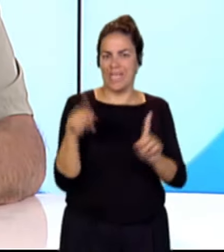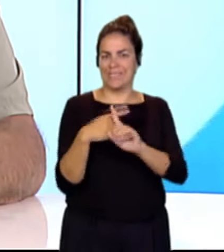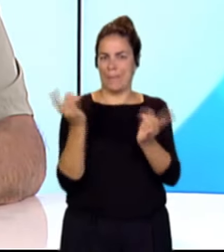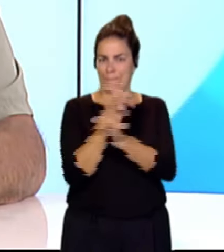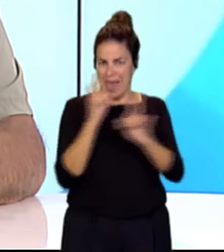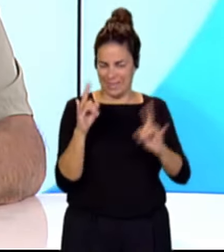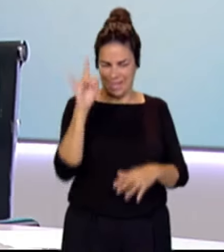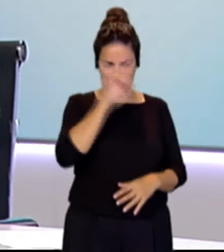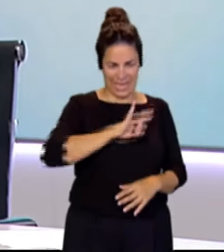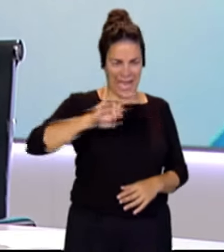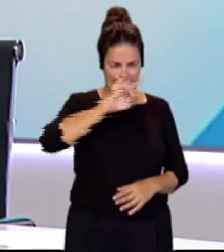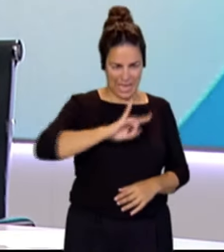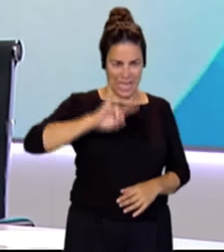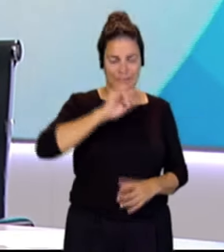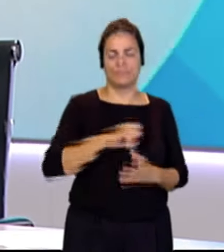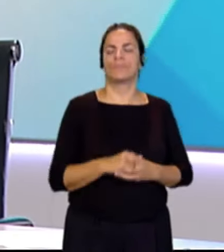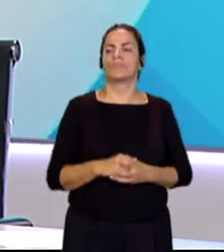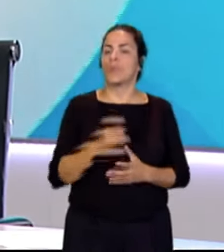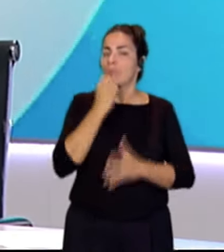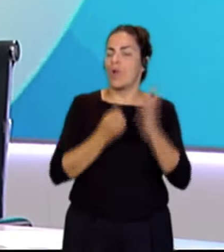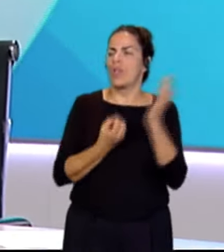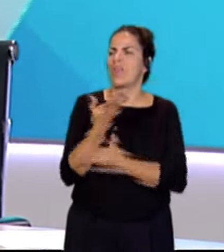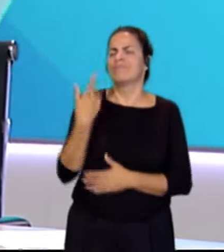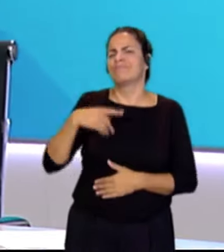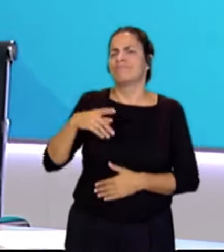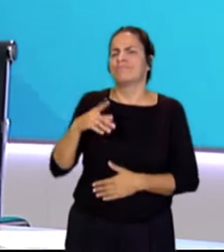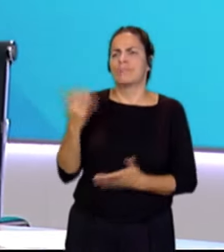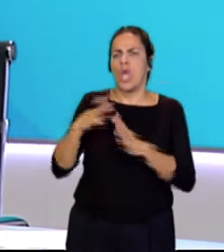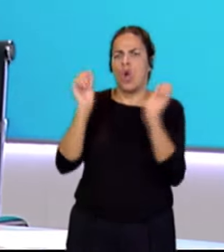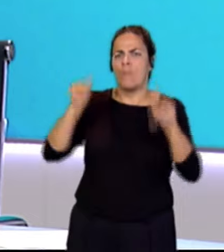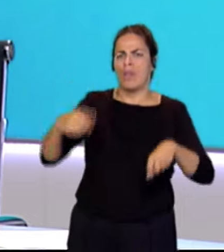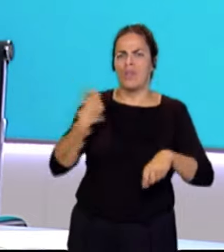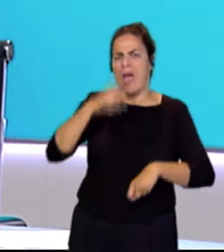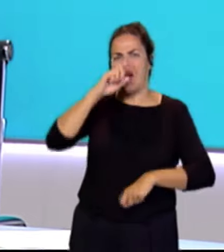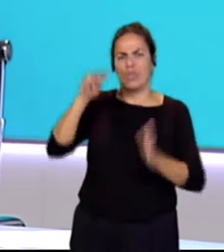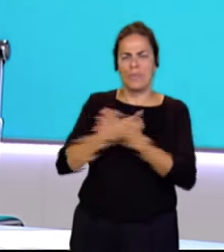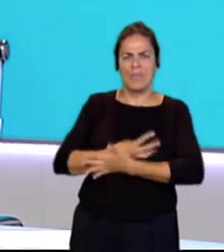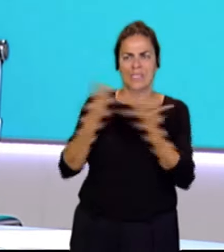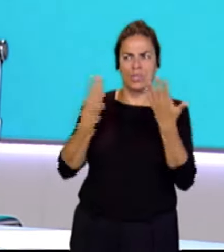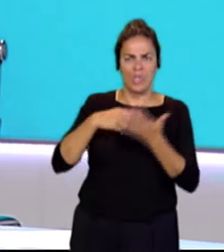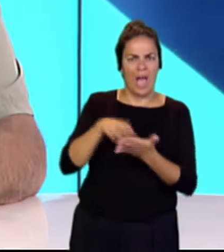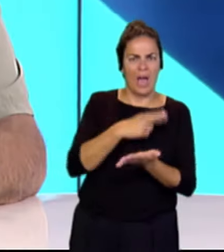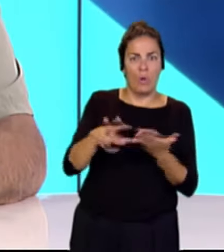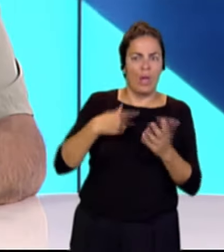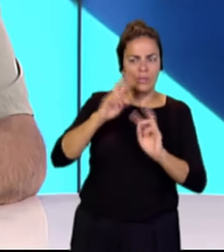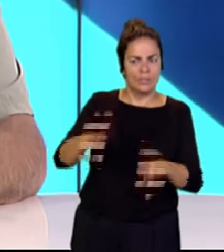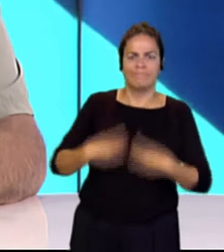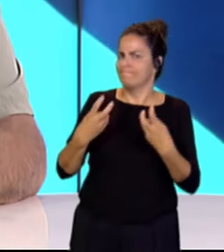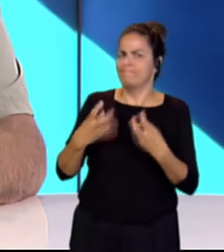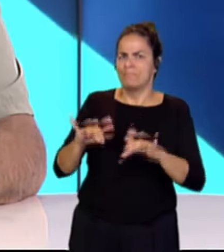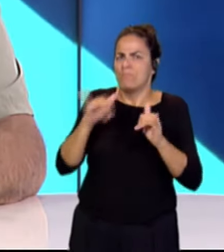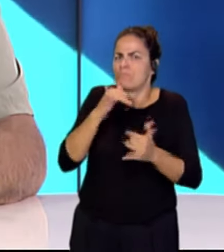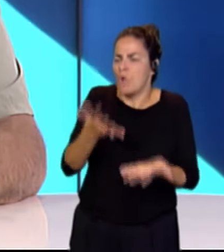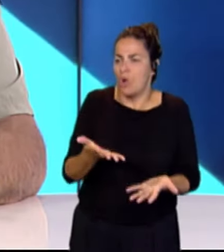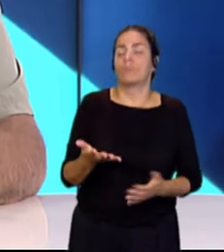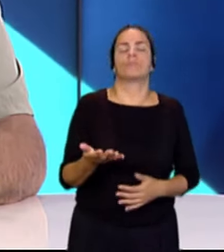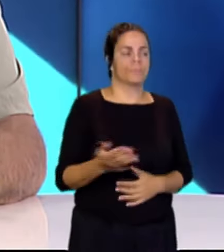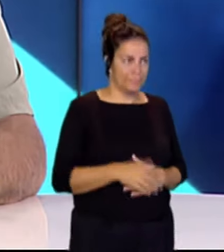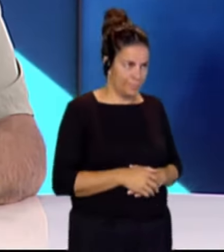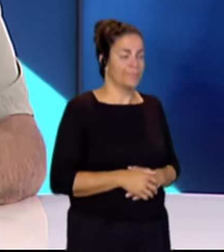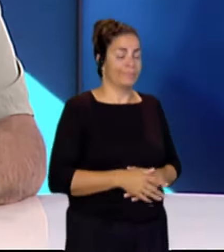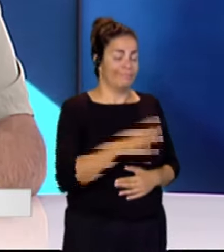buenos días bueno señor López Por qué el convenio está caducado desde el año 2018 y no se ha renovado bueno en el 2018 fue efectivamente